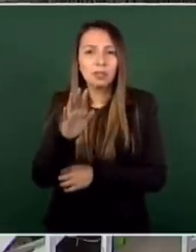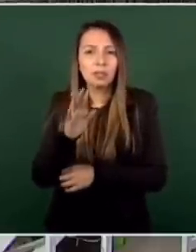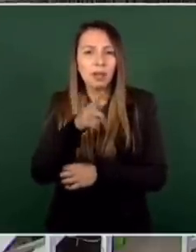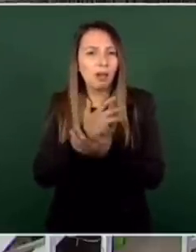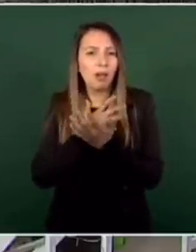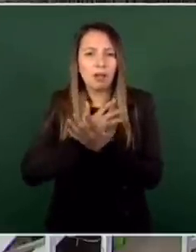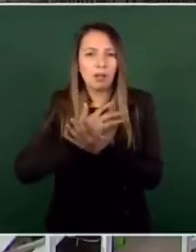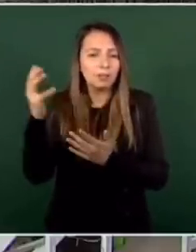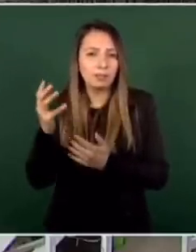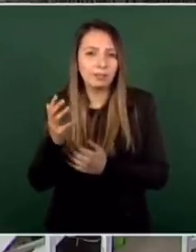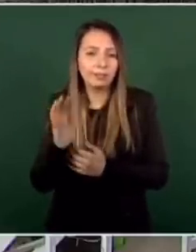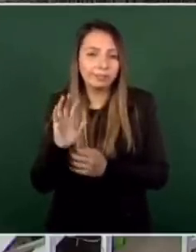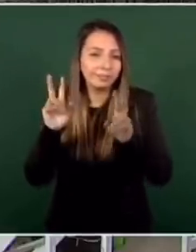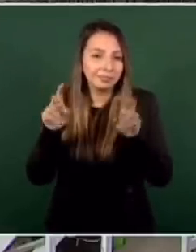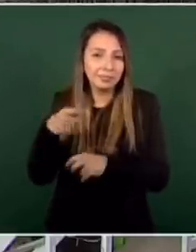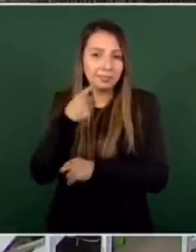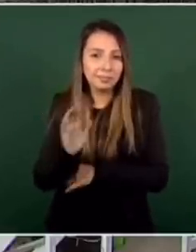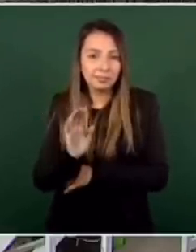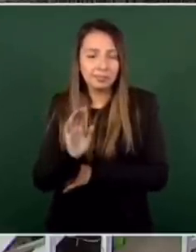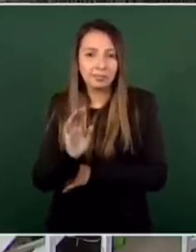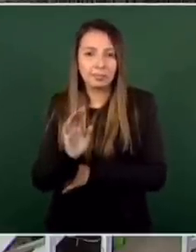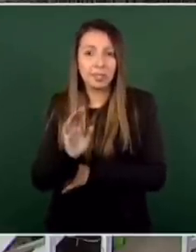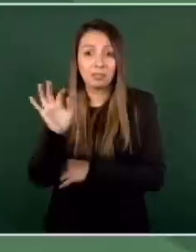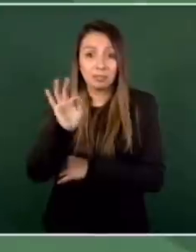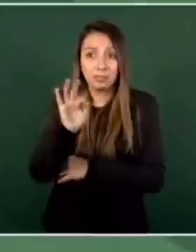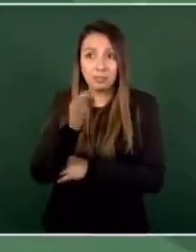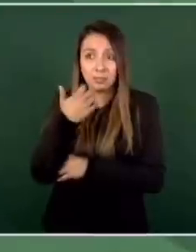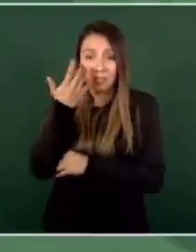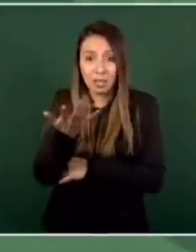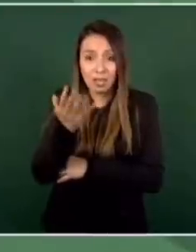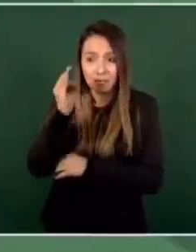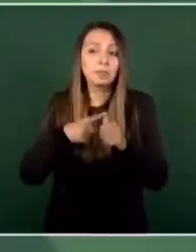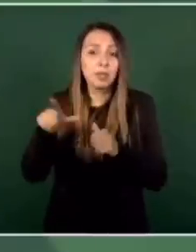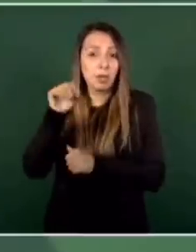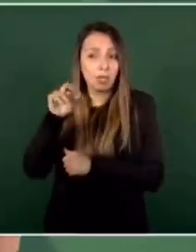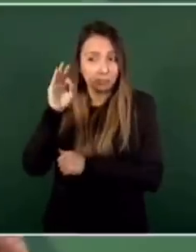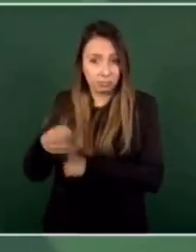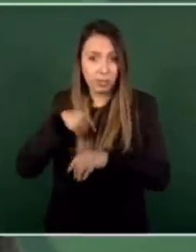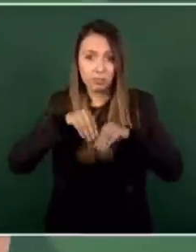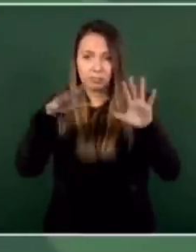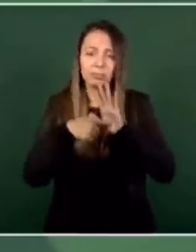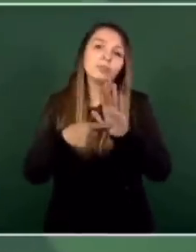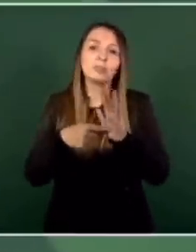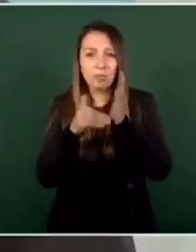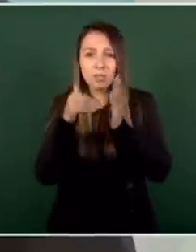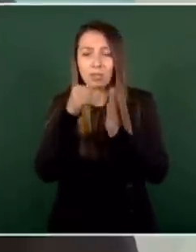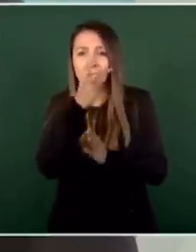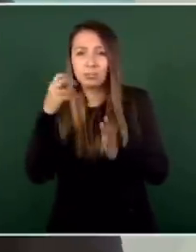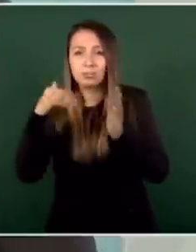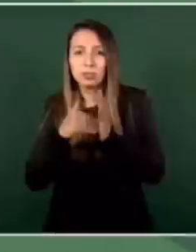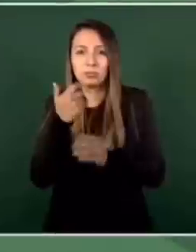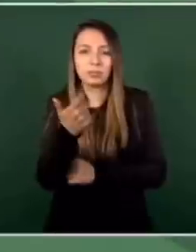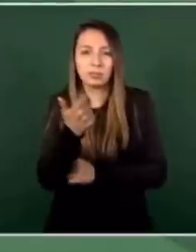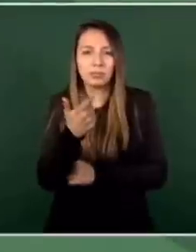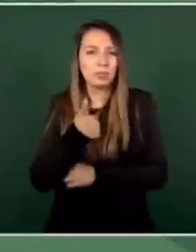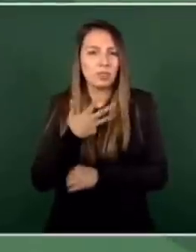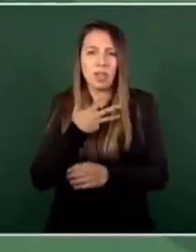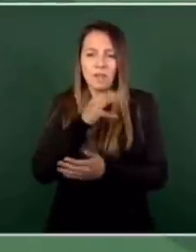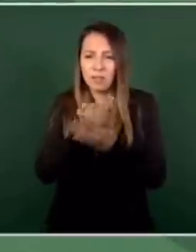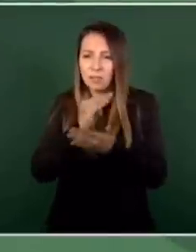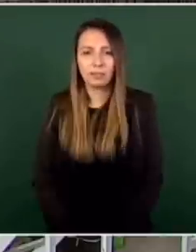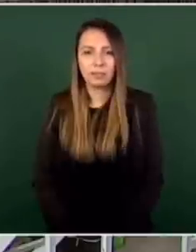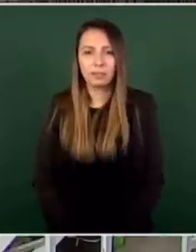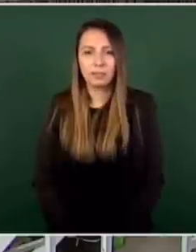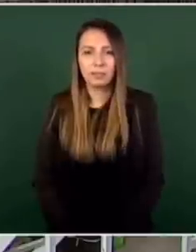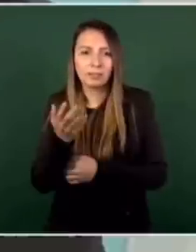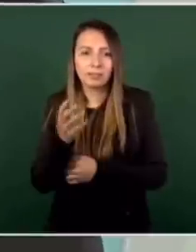exageración. Si quiere y me lo autoriza, lo voy a conocer. Nada más para probarle que no es una exageración. Y que tengo todas las facturas y todos